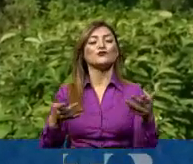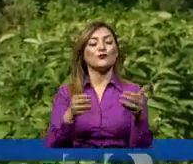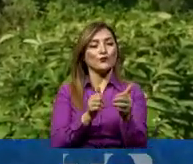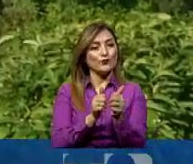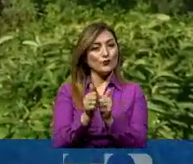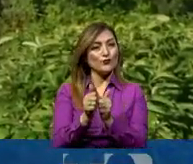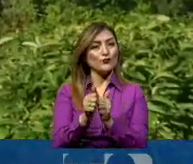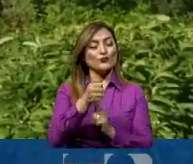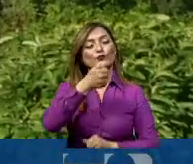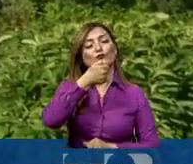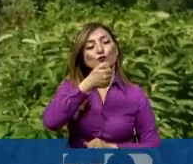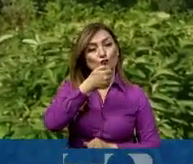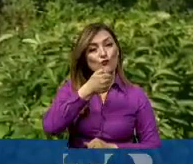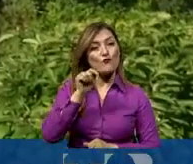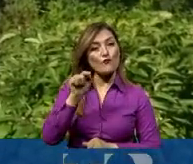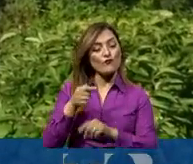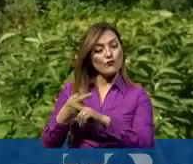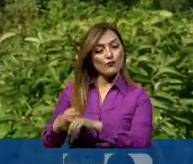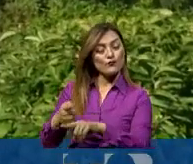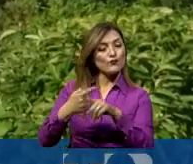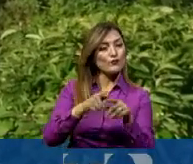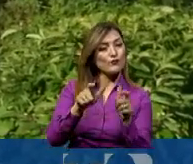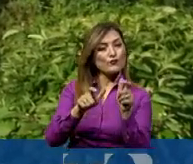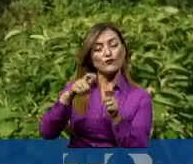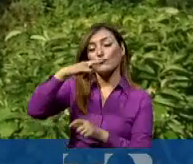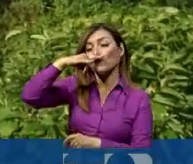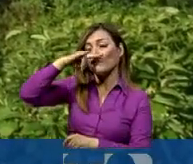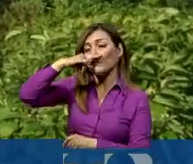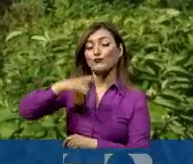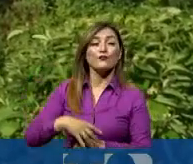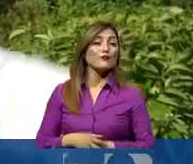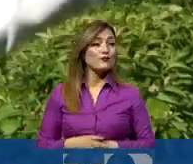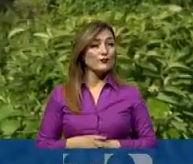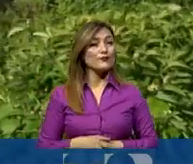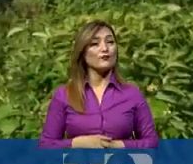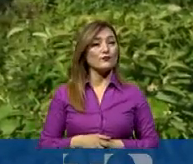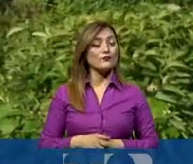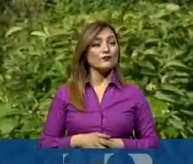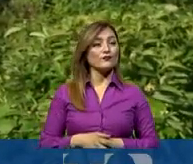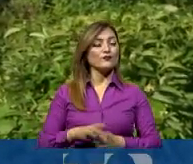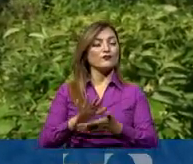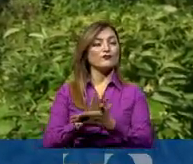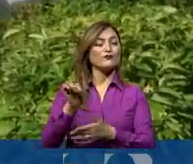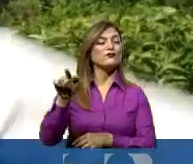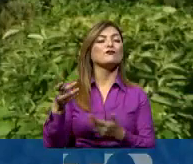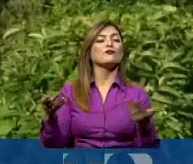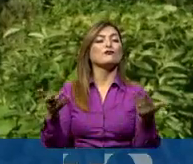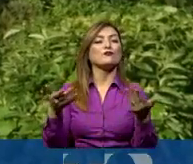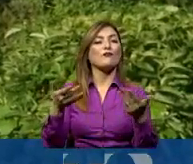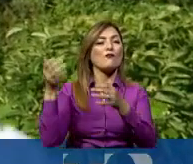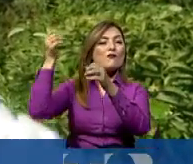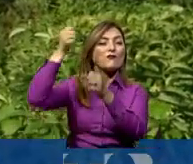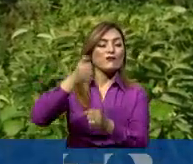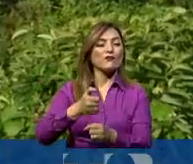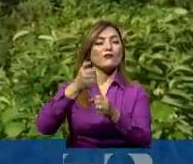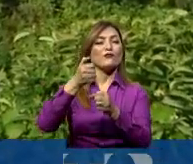mis estimados periodistas, diferentes personas, especialmente niños, a la escuelita de acá de Abdón Calderón,